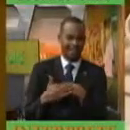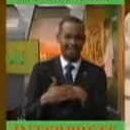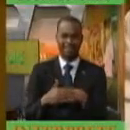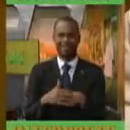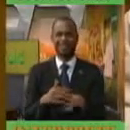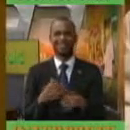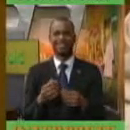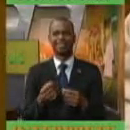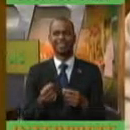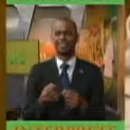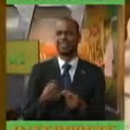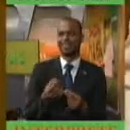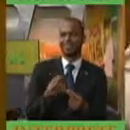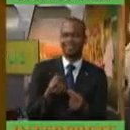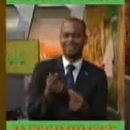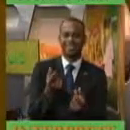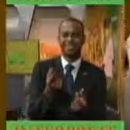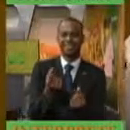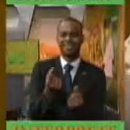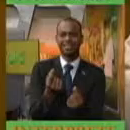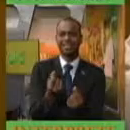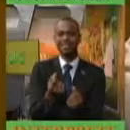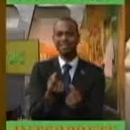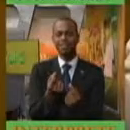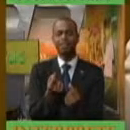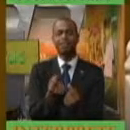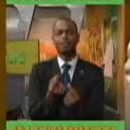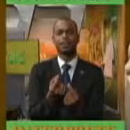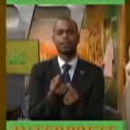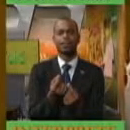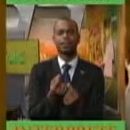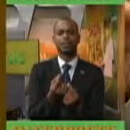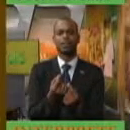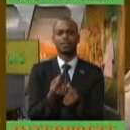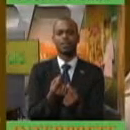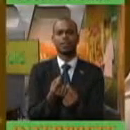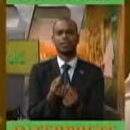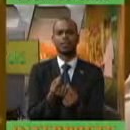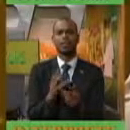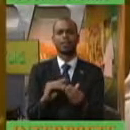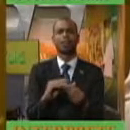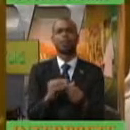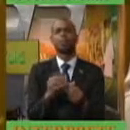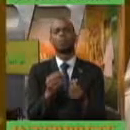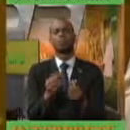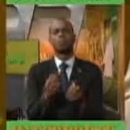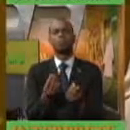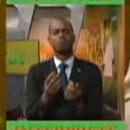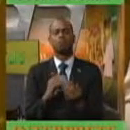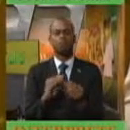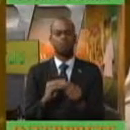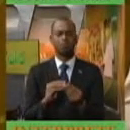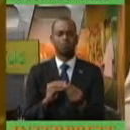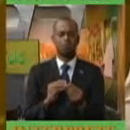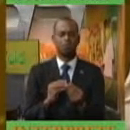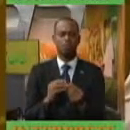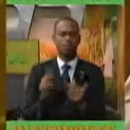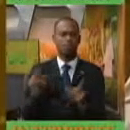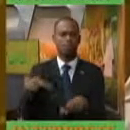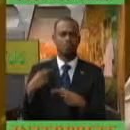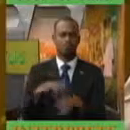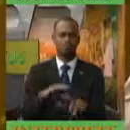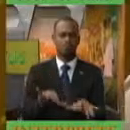se imaginan, ¿no? Pero unos minutos tenemos para contar qué trabajo se está haciendo